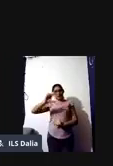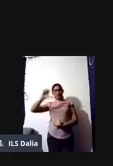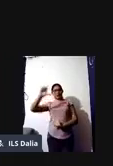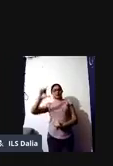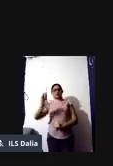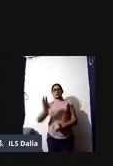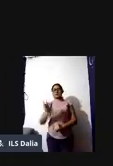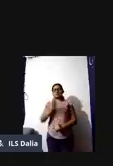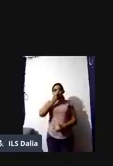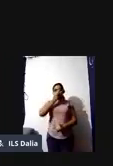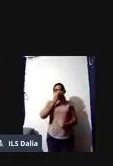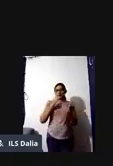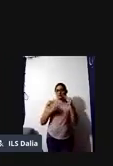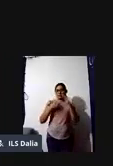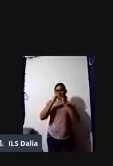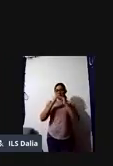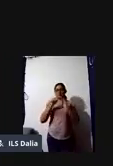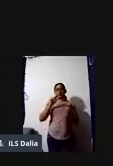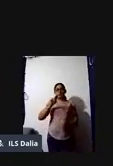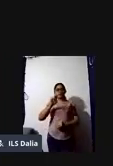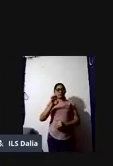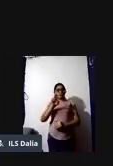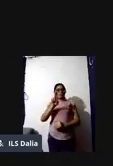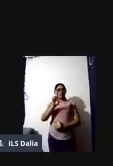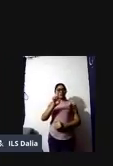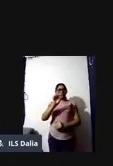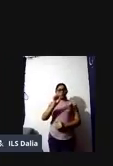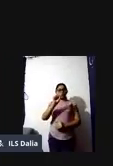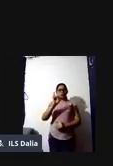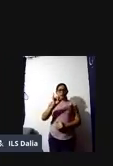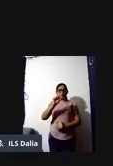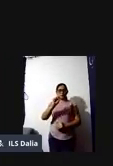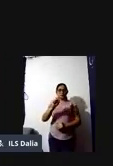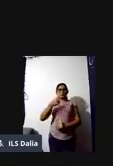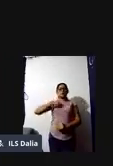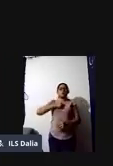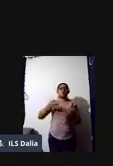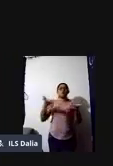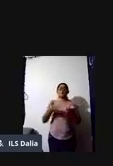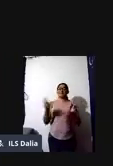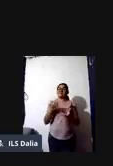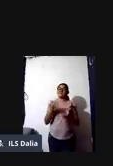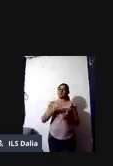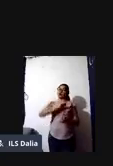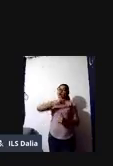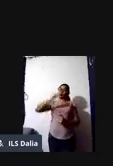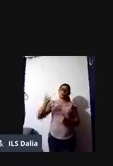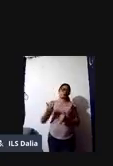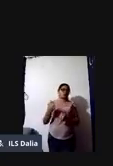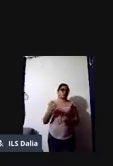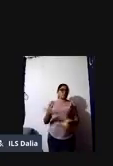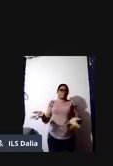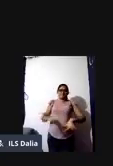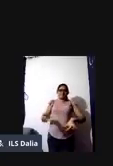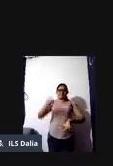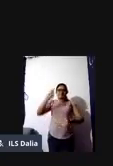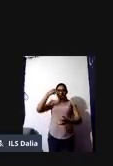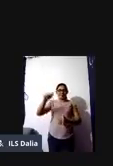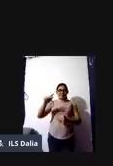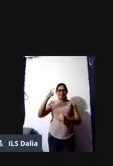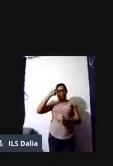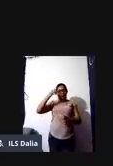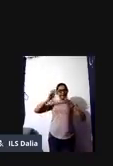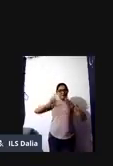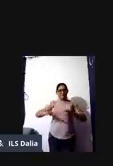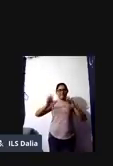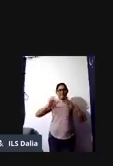tomar medidas más complejas, porque, insisto, la neurosis está considerada